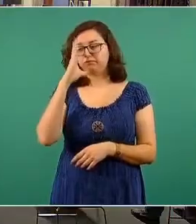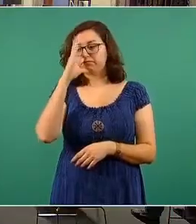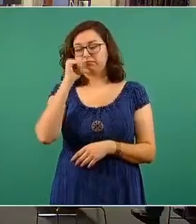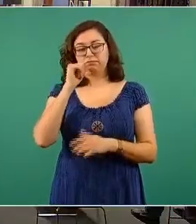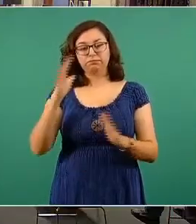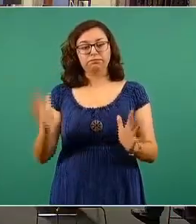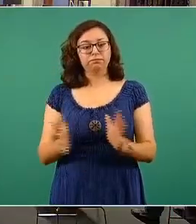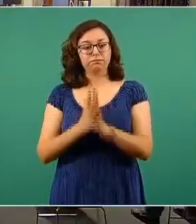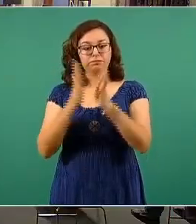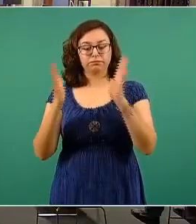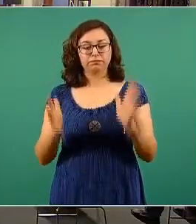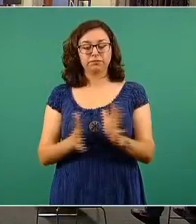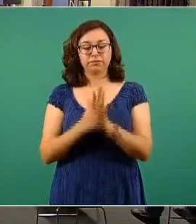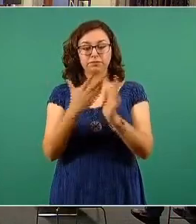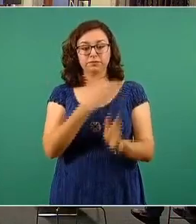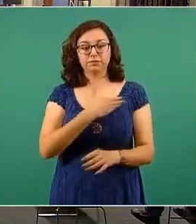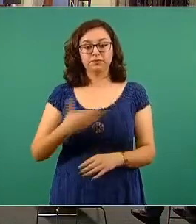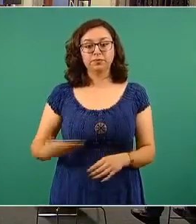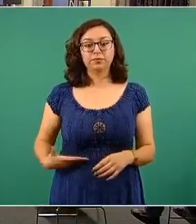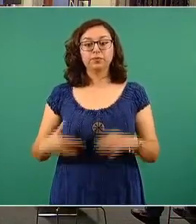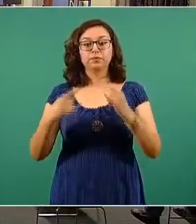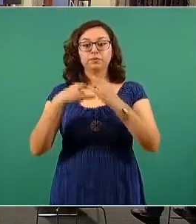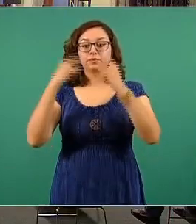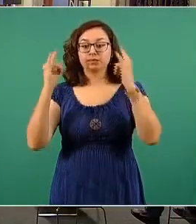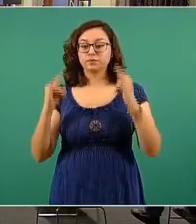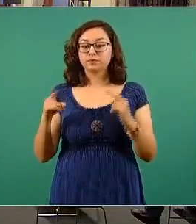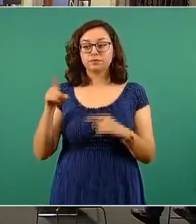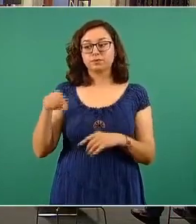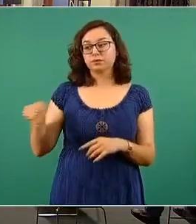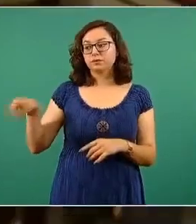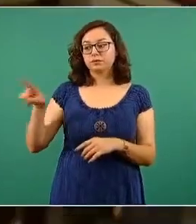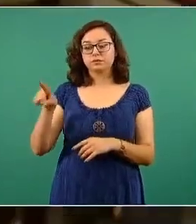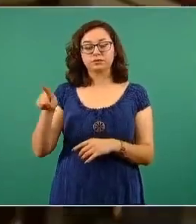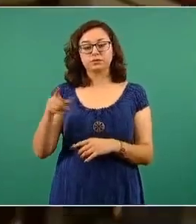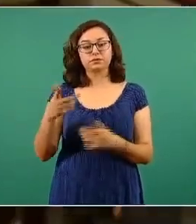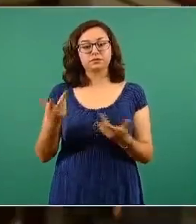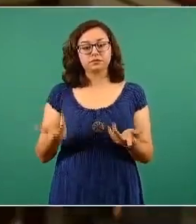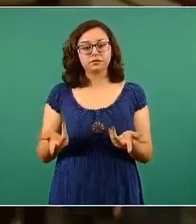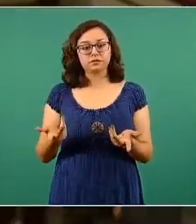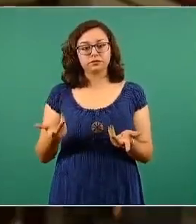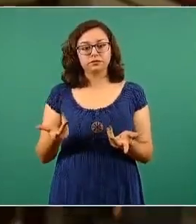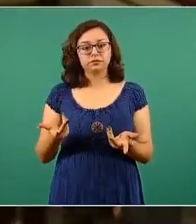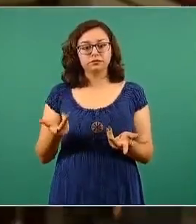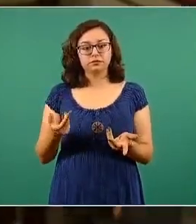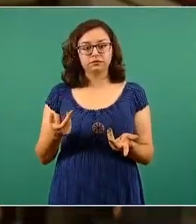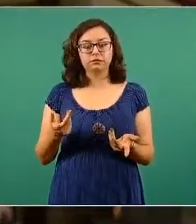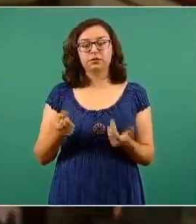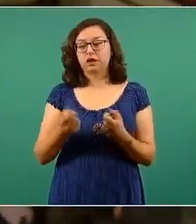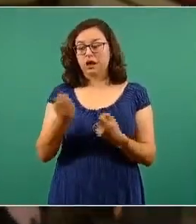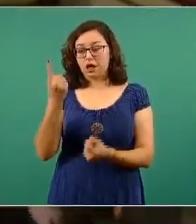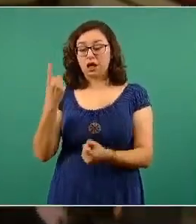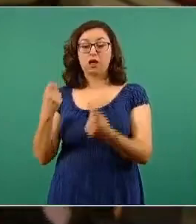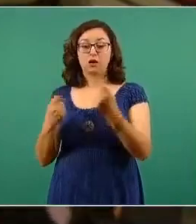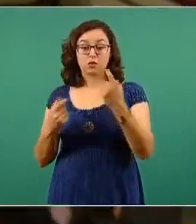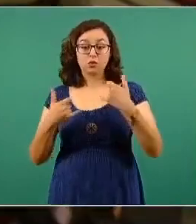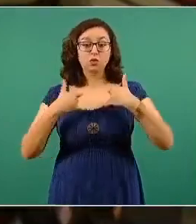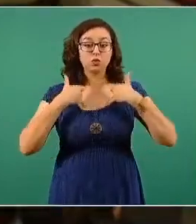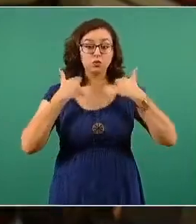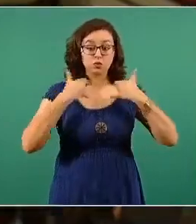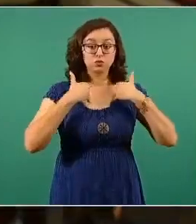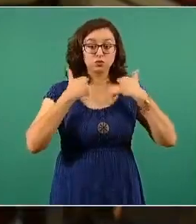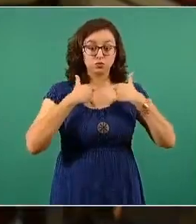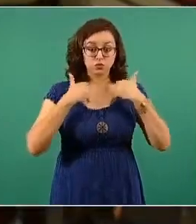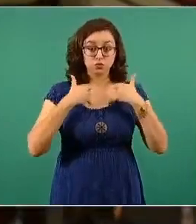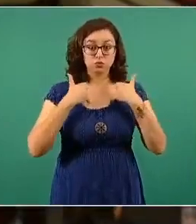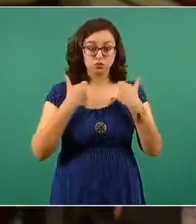fueran presidentes de casilla. Pero estas personas eran jóvenes, pero tenían comorbilidades y estaban preocupados porque